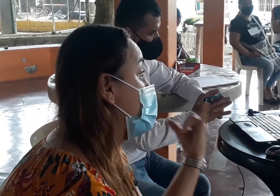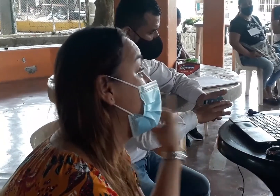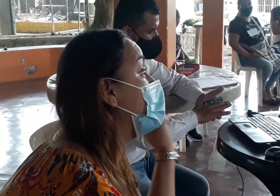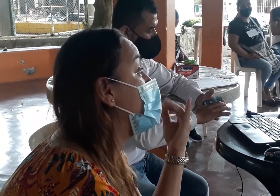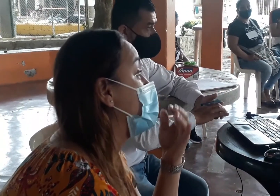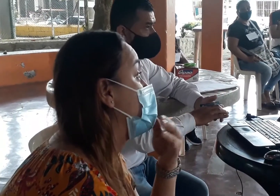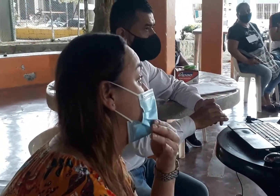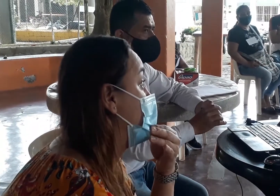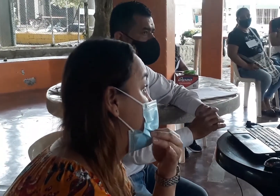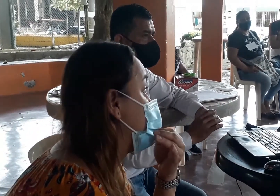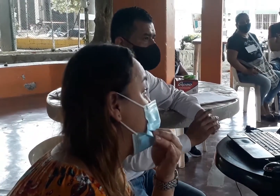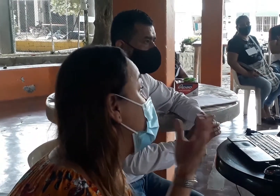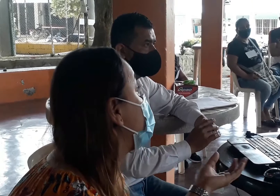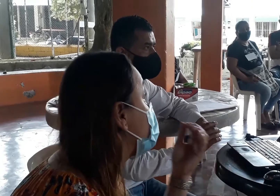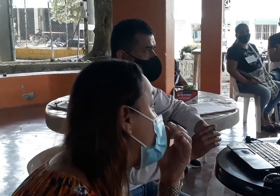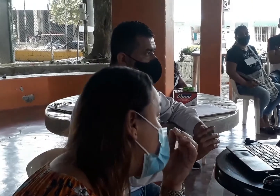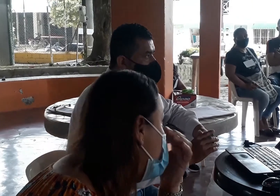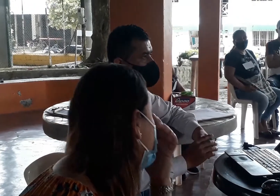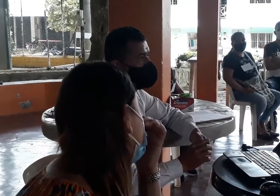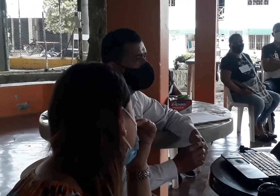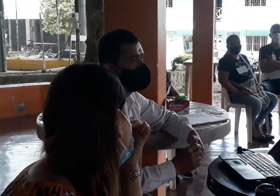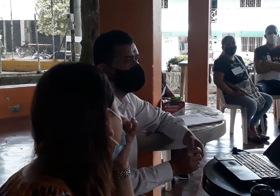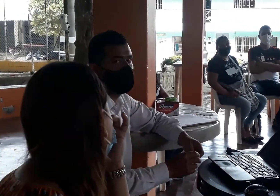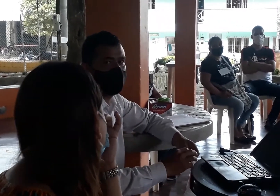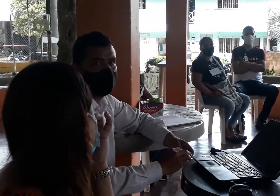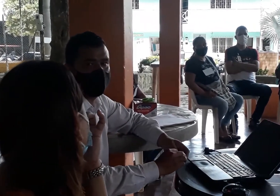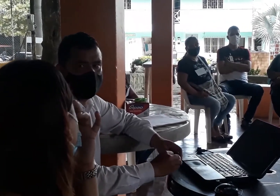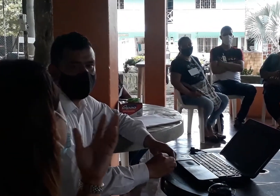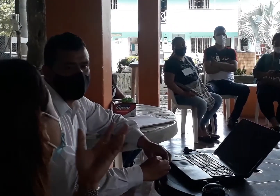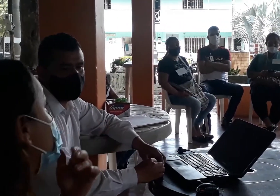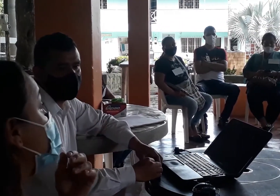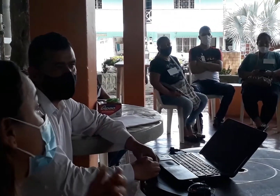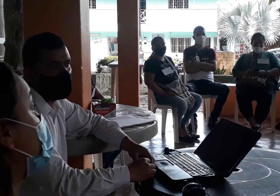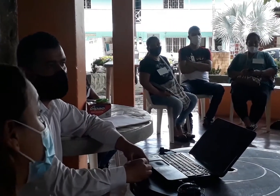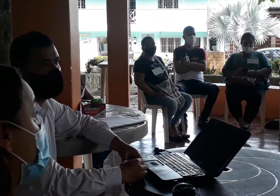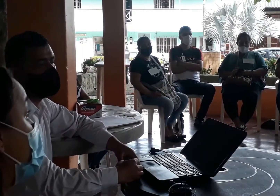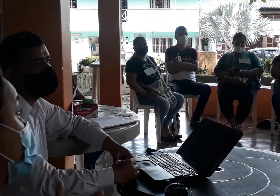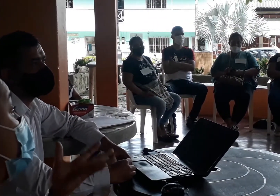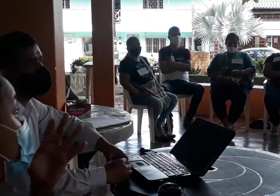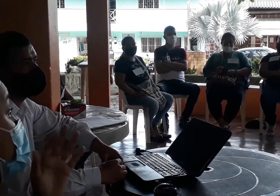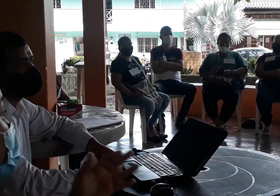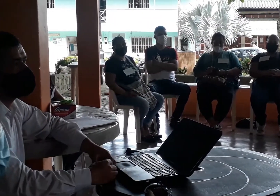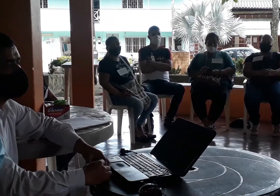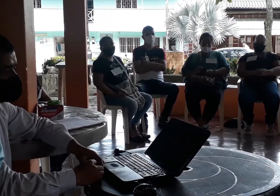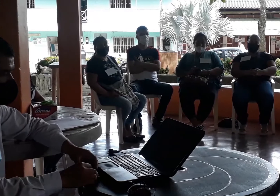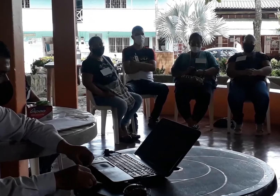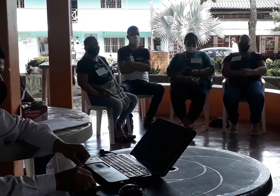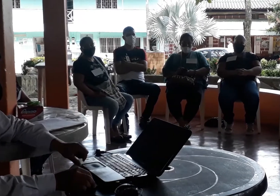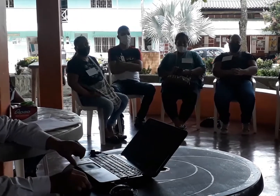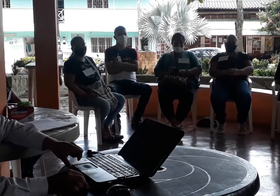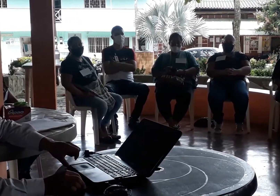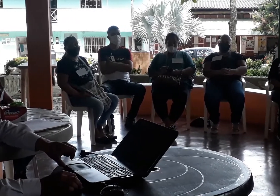directo a los enlaces de este programa en el municipio. Así, se logra que los padres de familia tengan un apoyo directo en